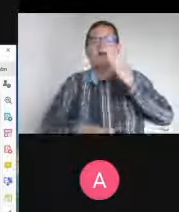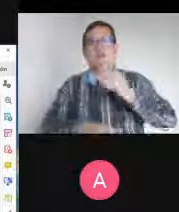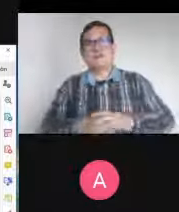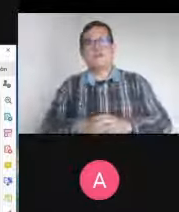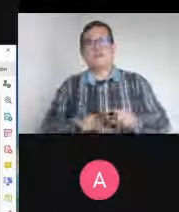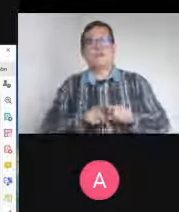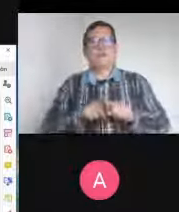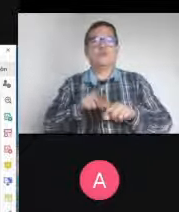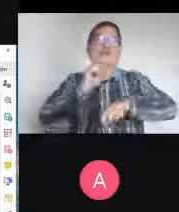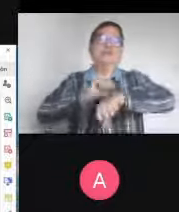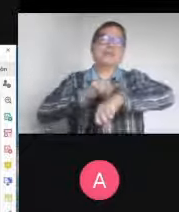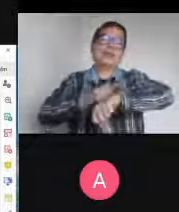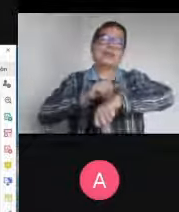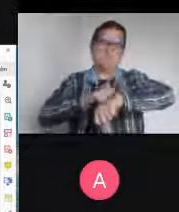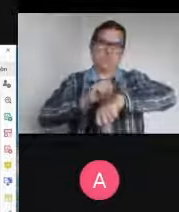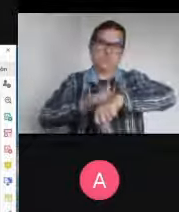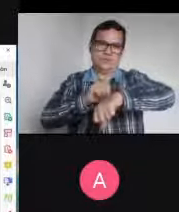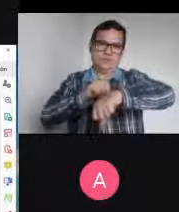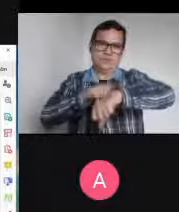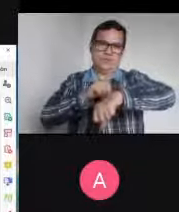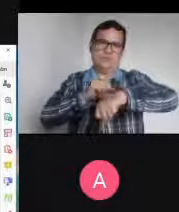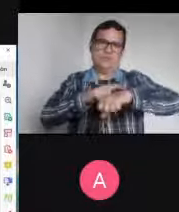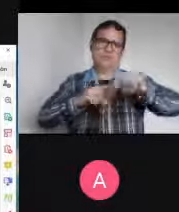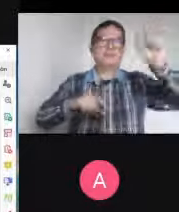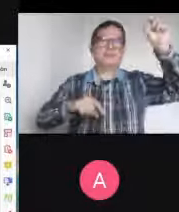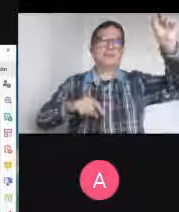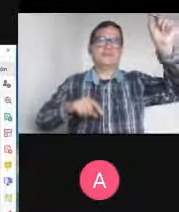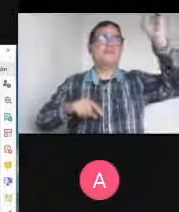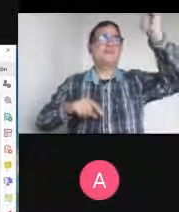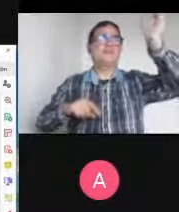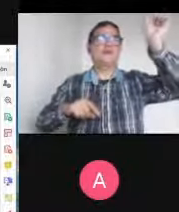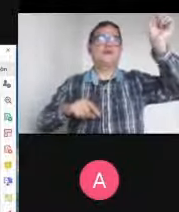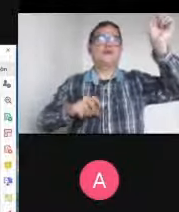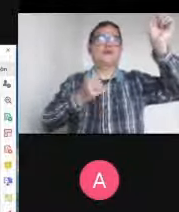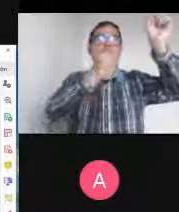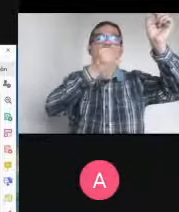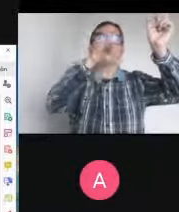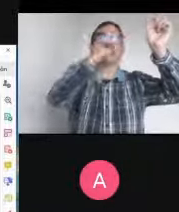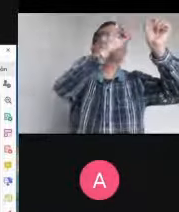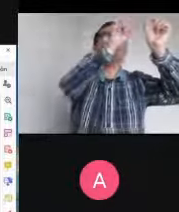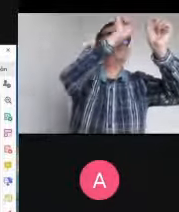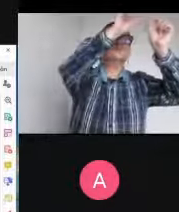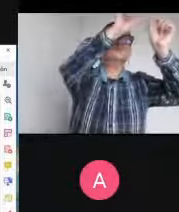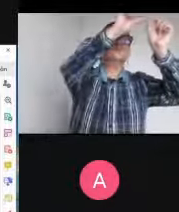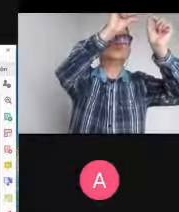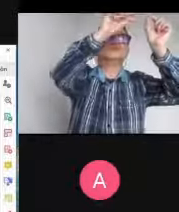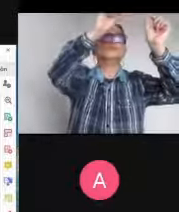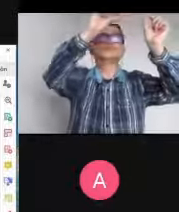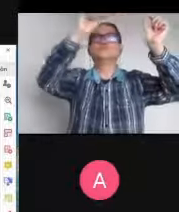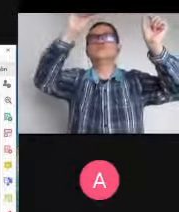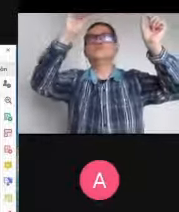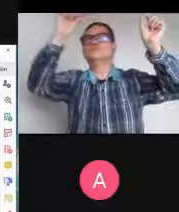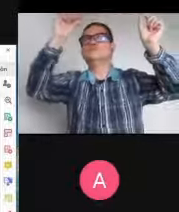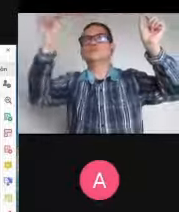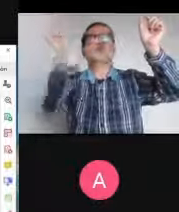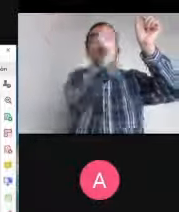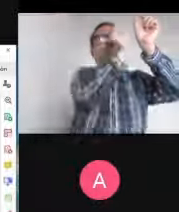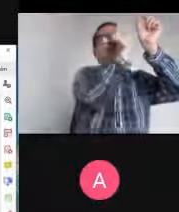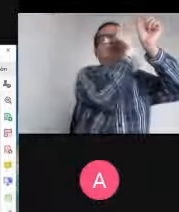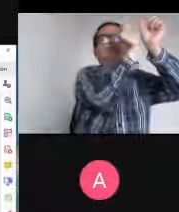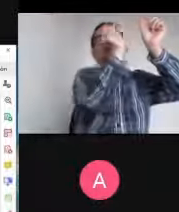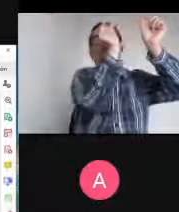a la escala de tiempo. Entonces lo que hacemos es sobre el eje X contar cuántos cuadritos hay. Entonces aquí arranca la cresta. Entonces 1,